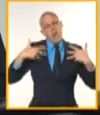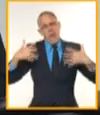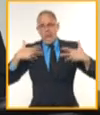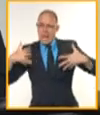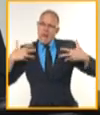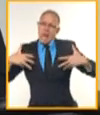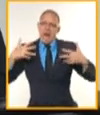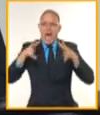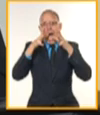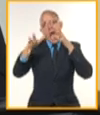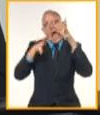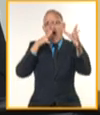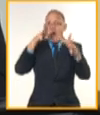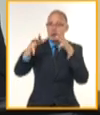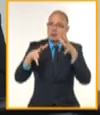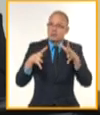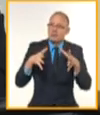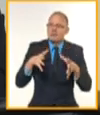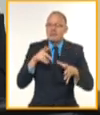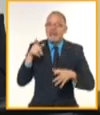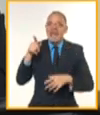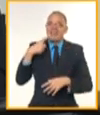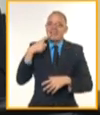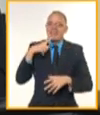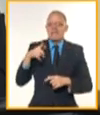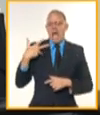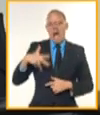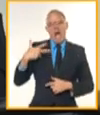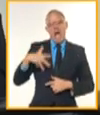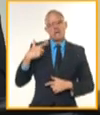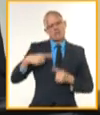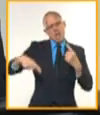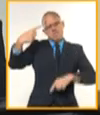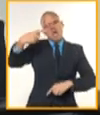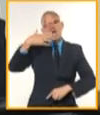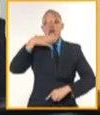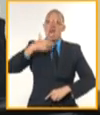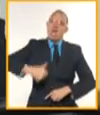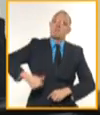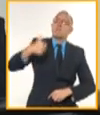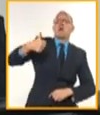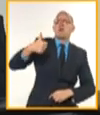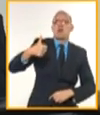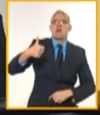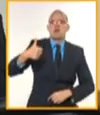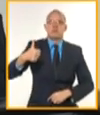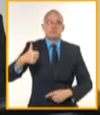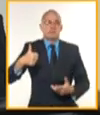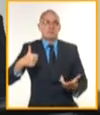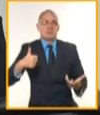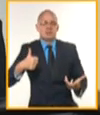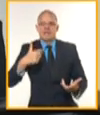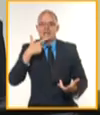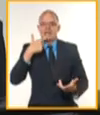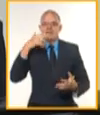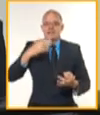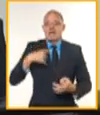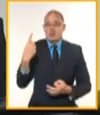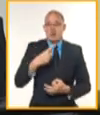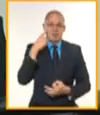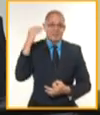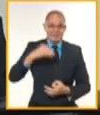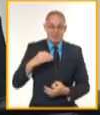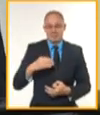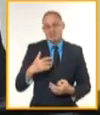en la vanguardia del mundo, pues llegó también a señalar que en política exterior, dijo Milei, pasamos de ser un hazmerreír a